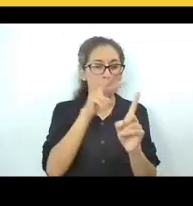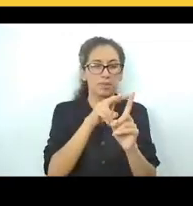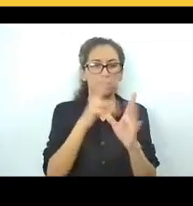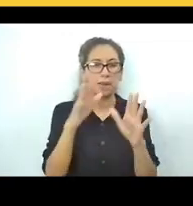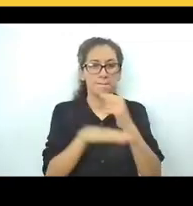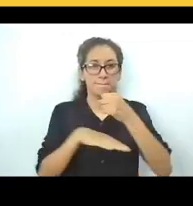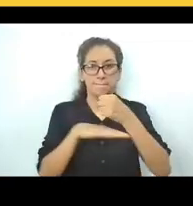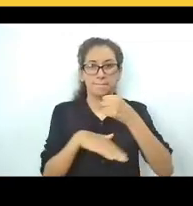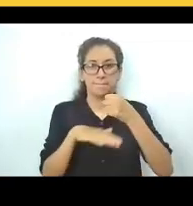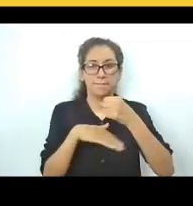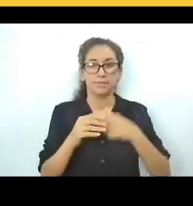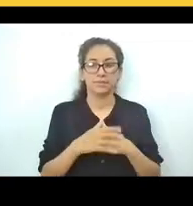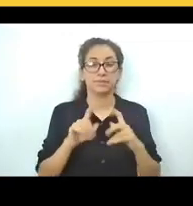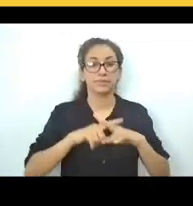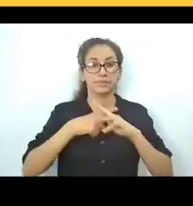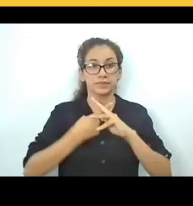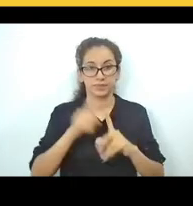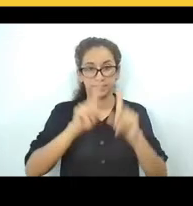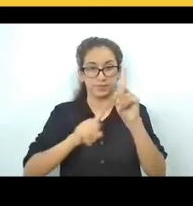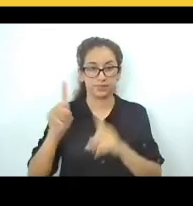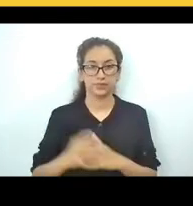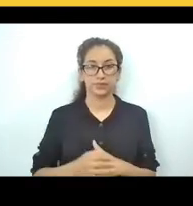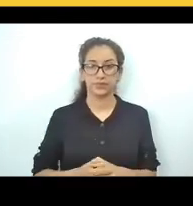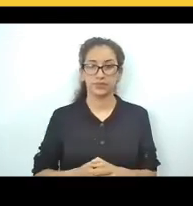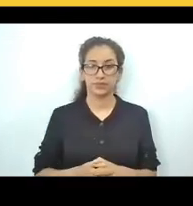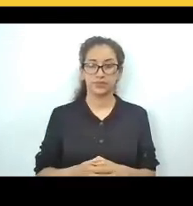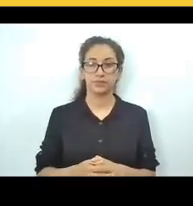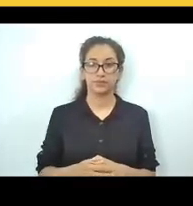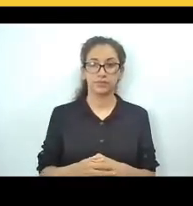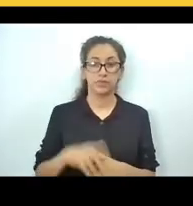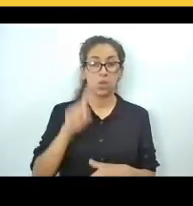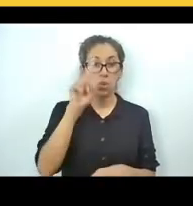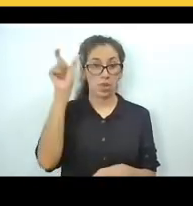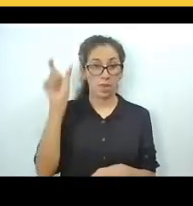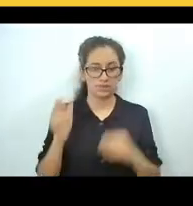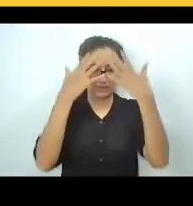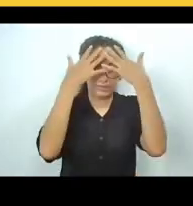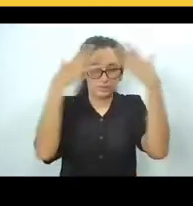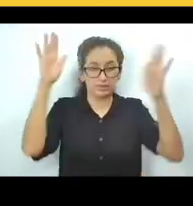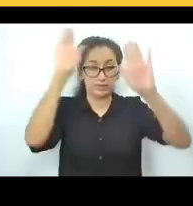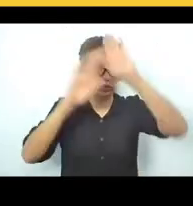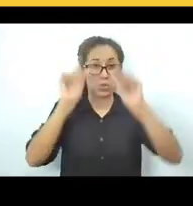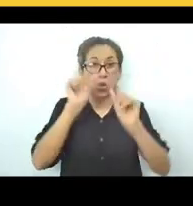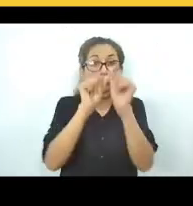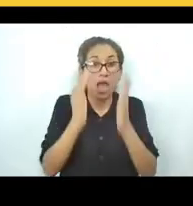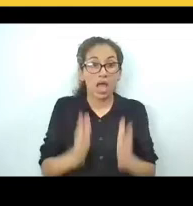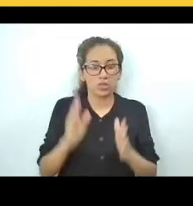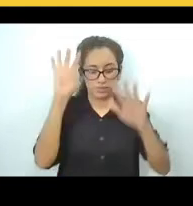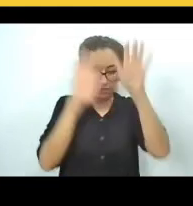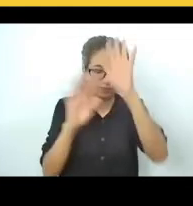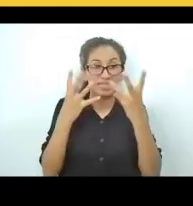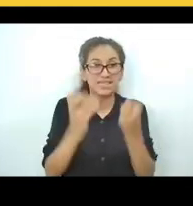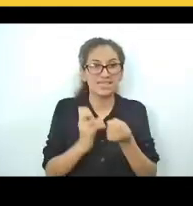base de los casos, ¿no? Una persona estresada, un estudiante estresado, ¿no? Que quiere tener un encuentro